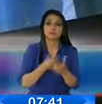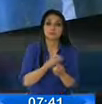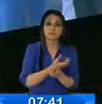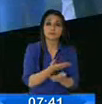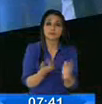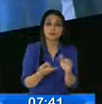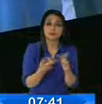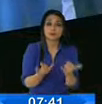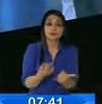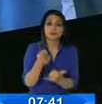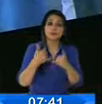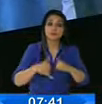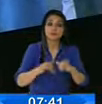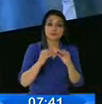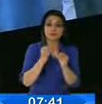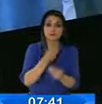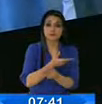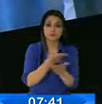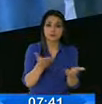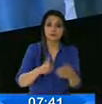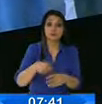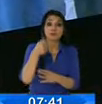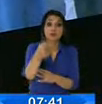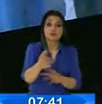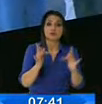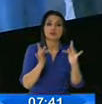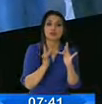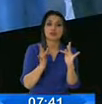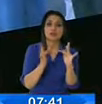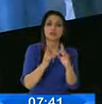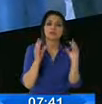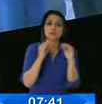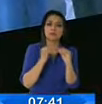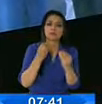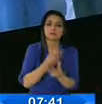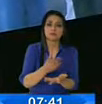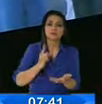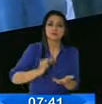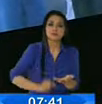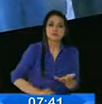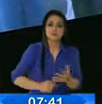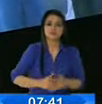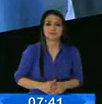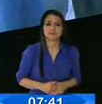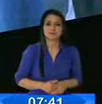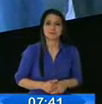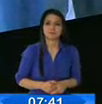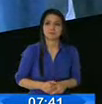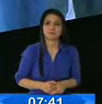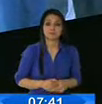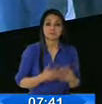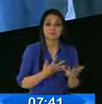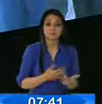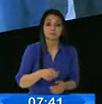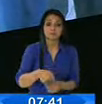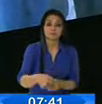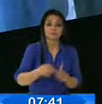generada hasta el momento. Ustedes continúan con más en un próximo enlace. Extenderemos los detalles de ser del caso. Este lo estaremos haciendo